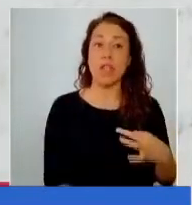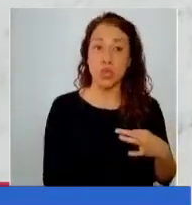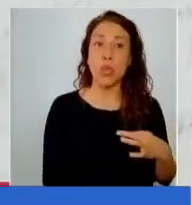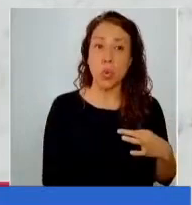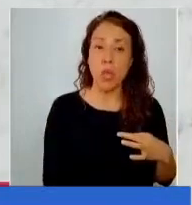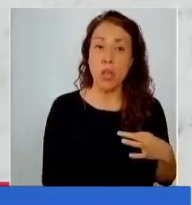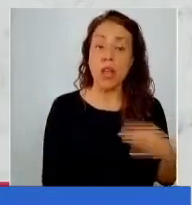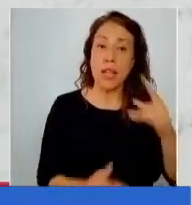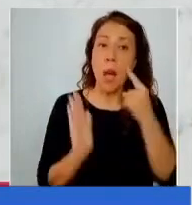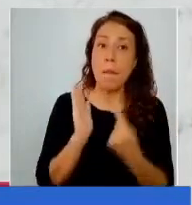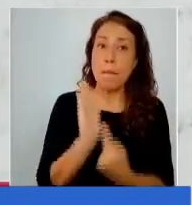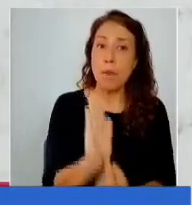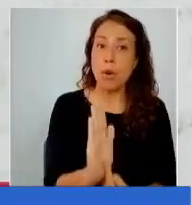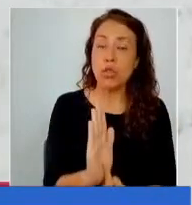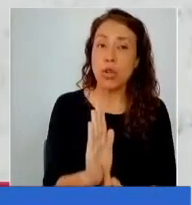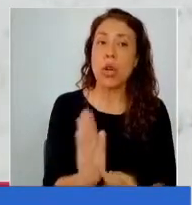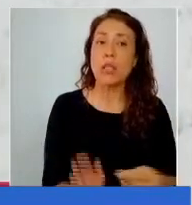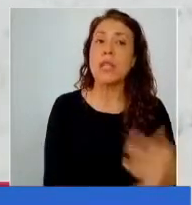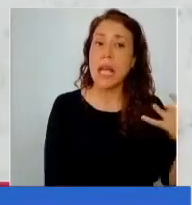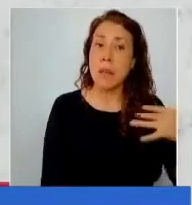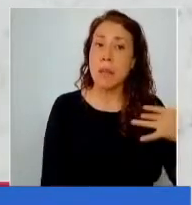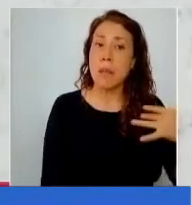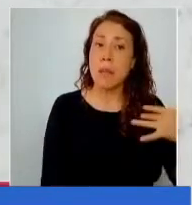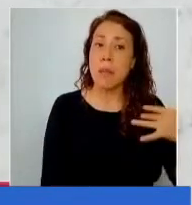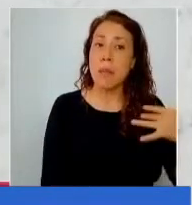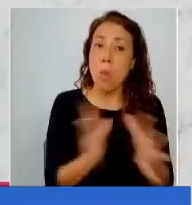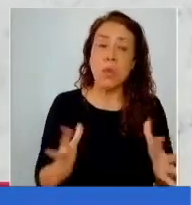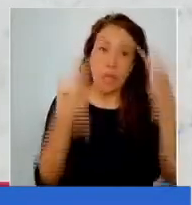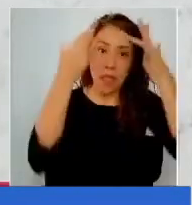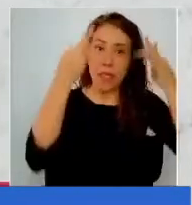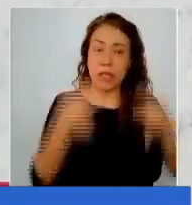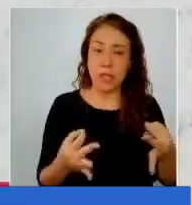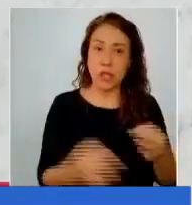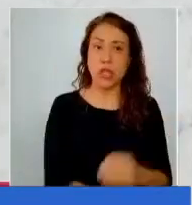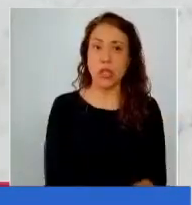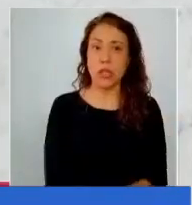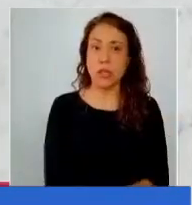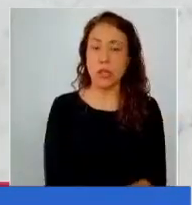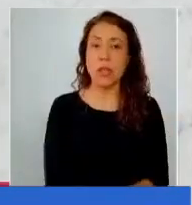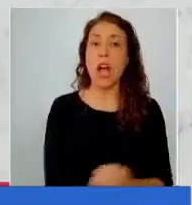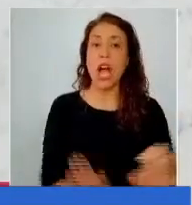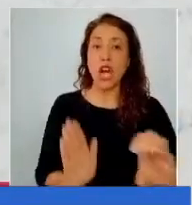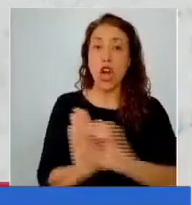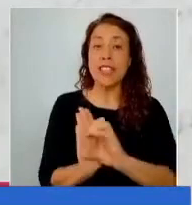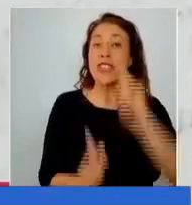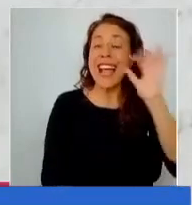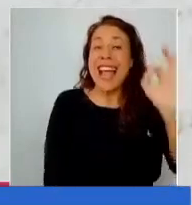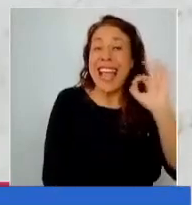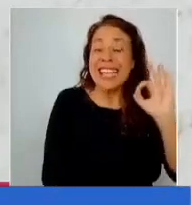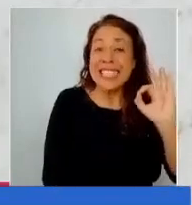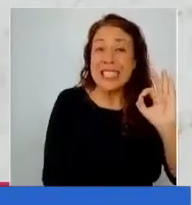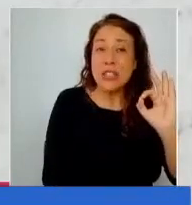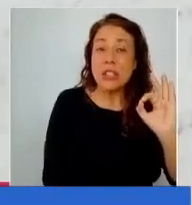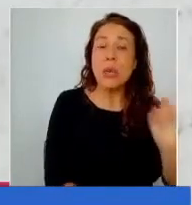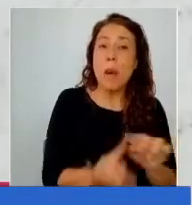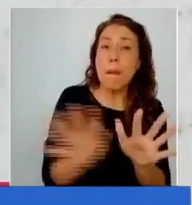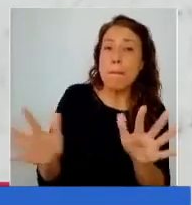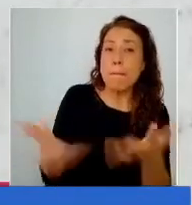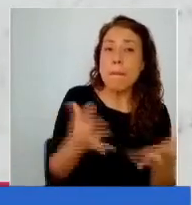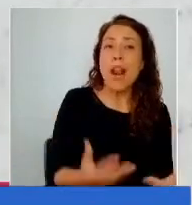le importan muchas esas decisiones las constituciones exitosas se parecen a los buenos mapas